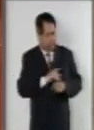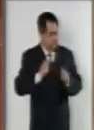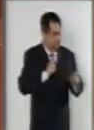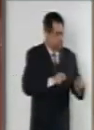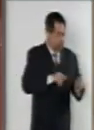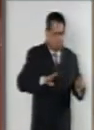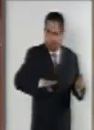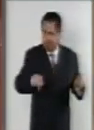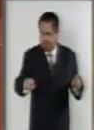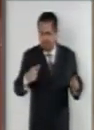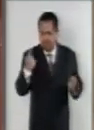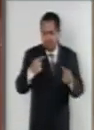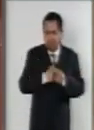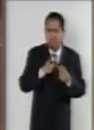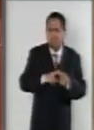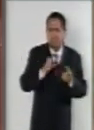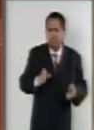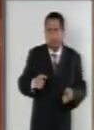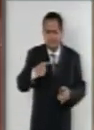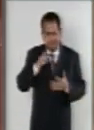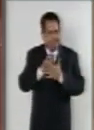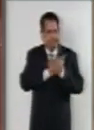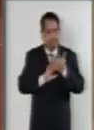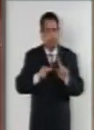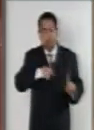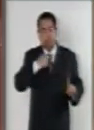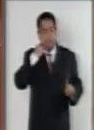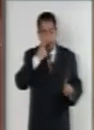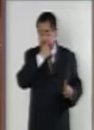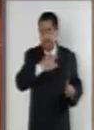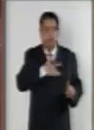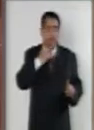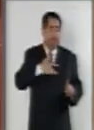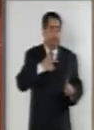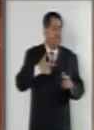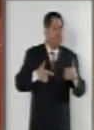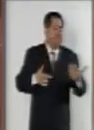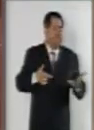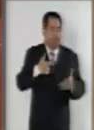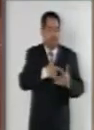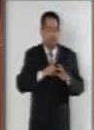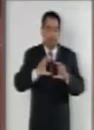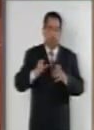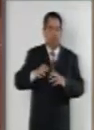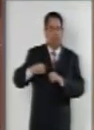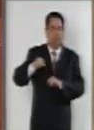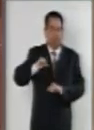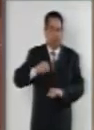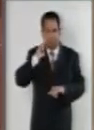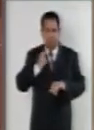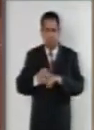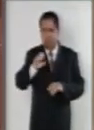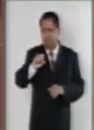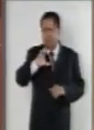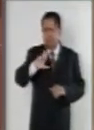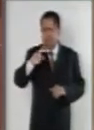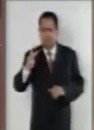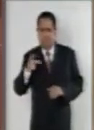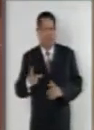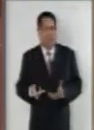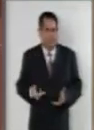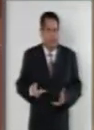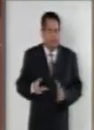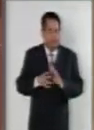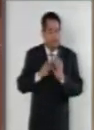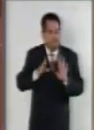Congreso y que todo quede a discreción de la todopoderosa Secretaría de Hacienda. En todo